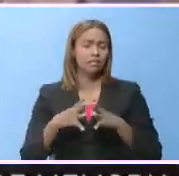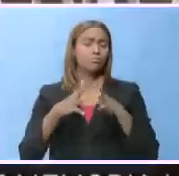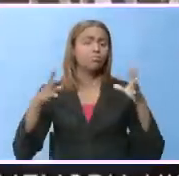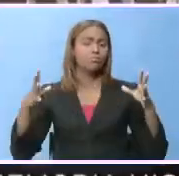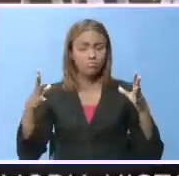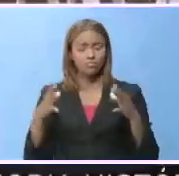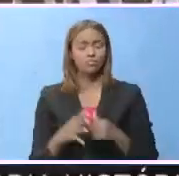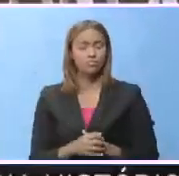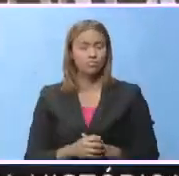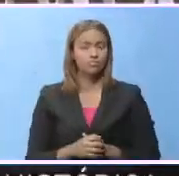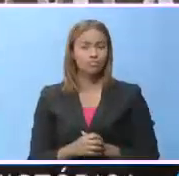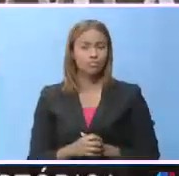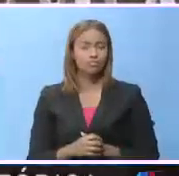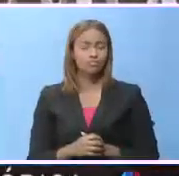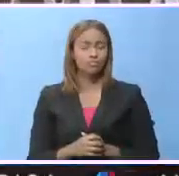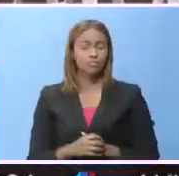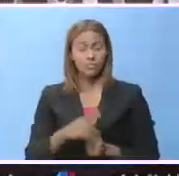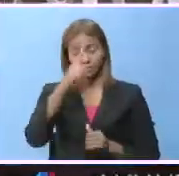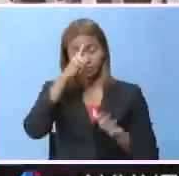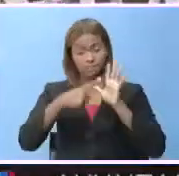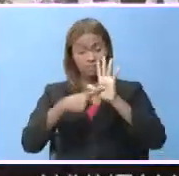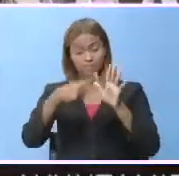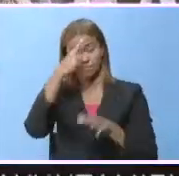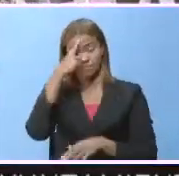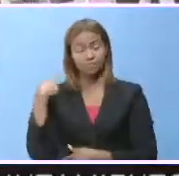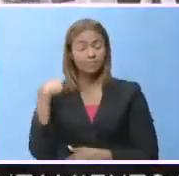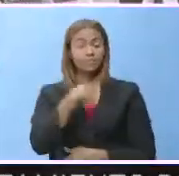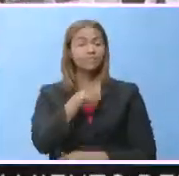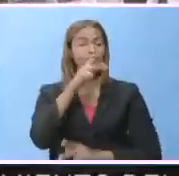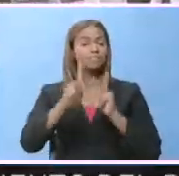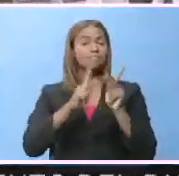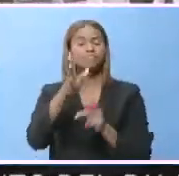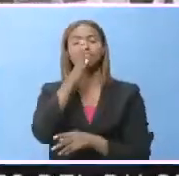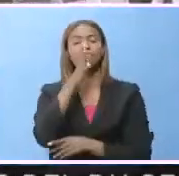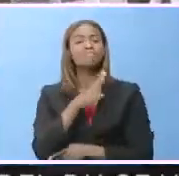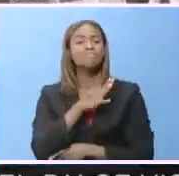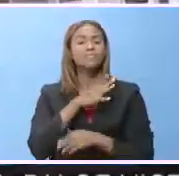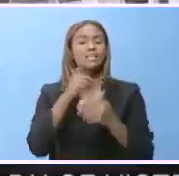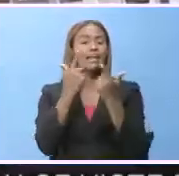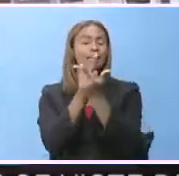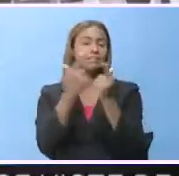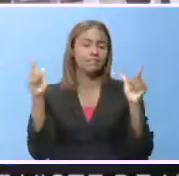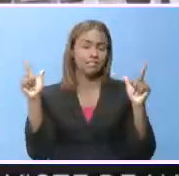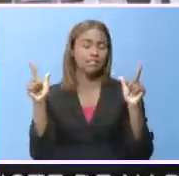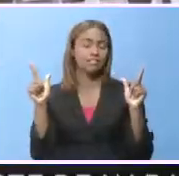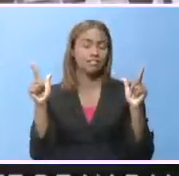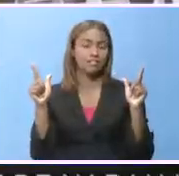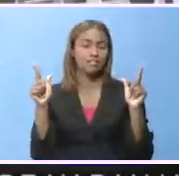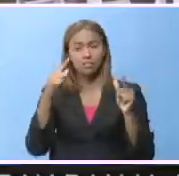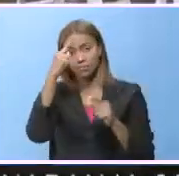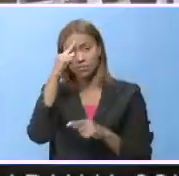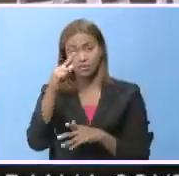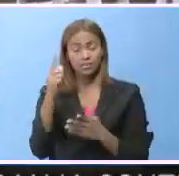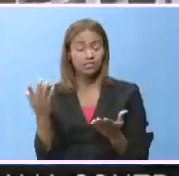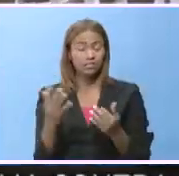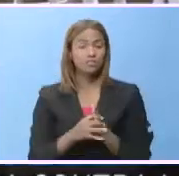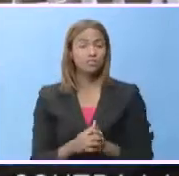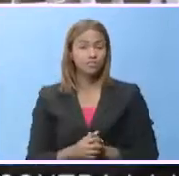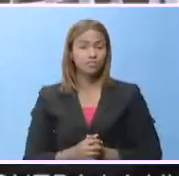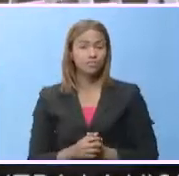elevado. Representa para nosotras las mujeres la libertad por...